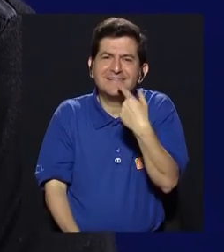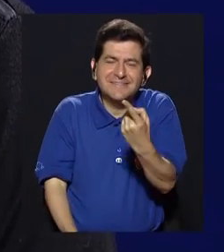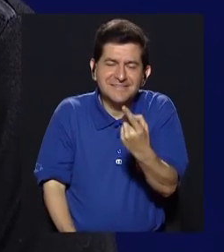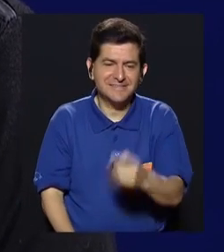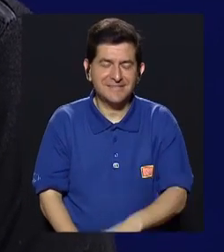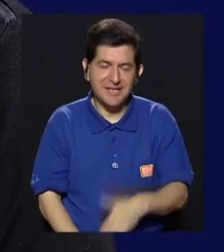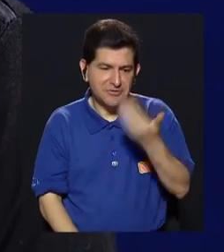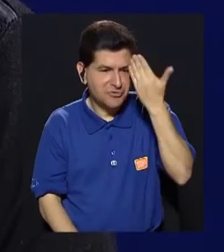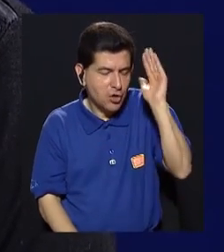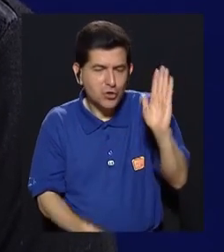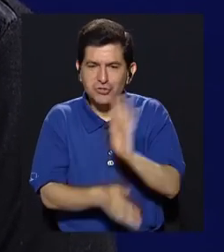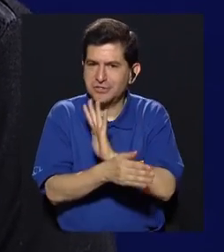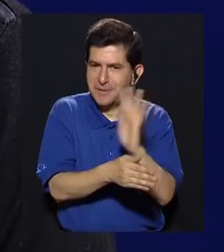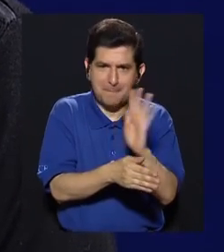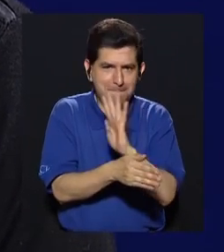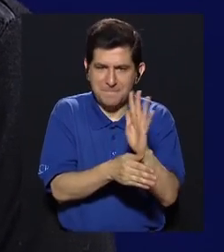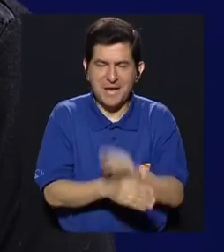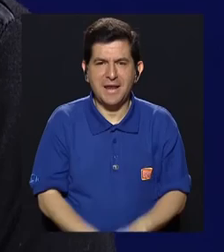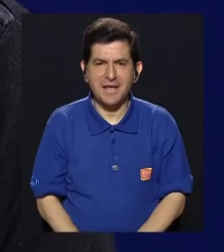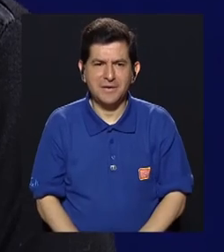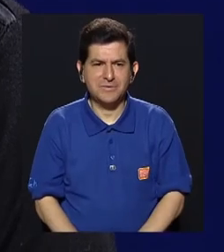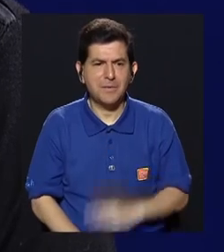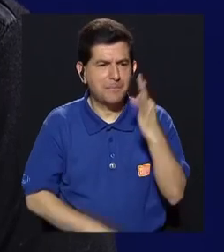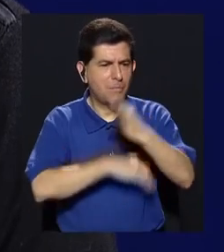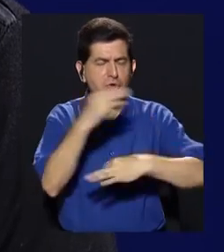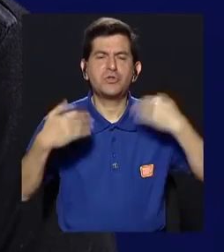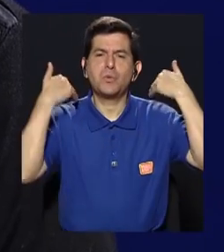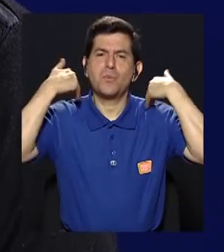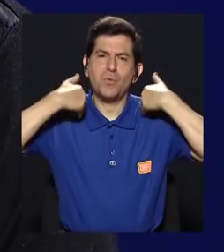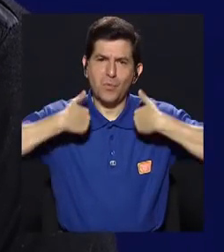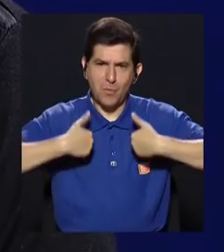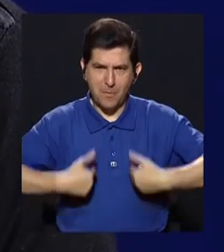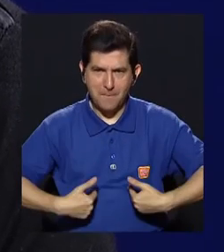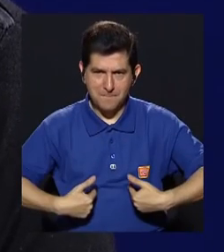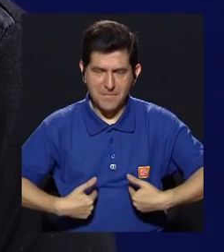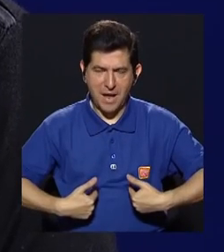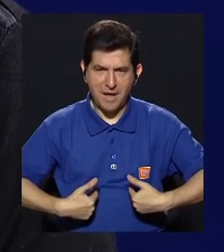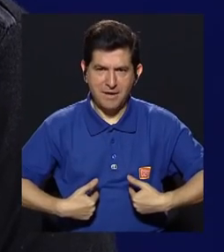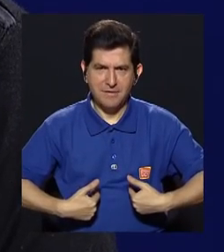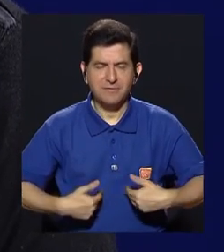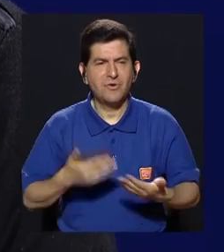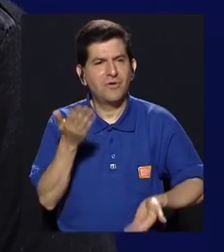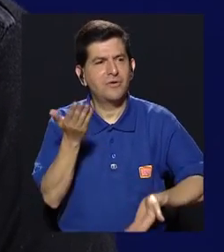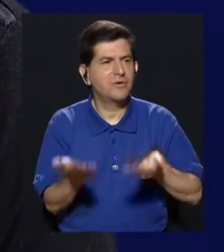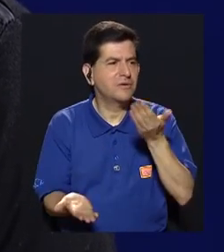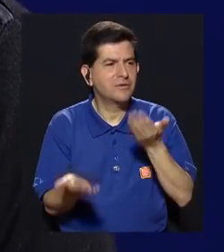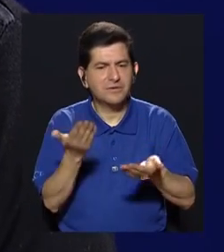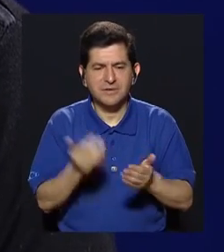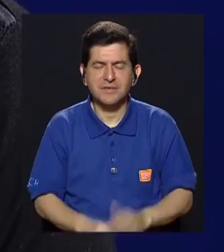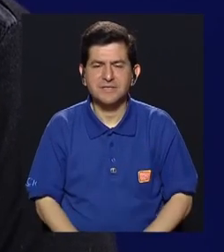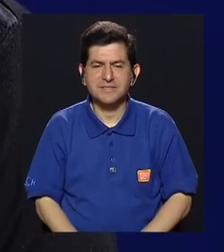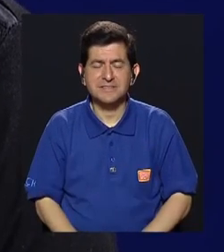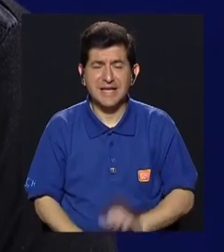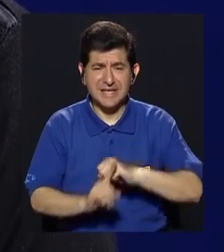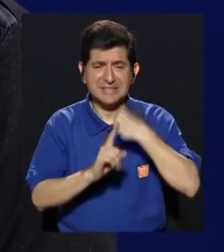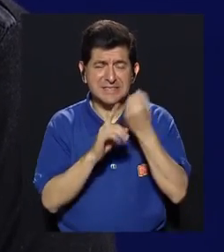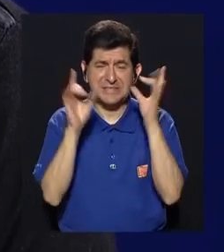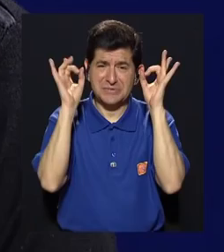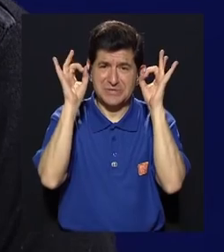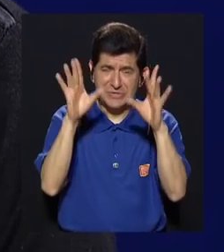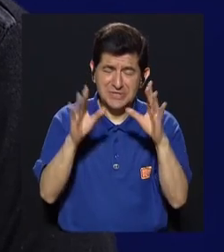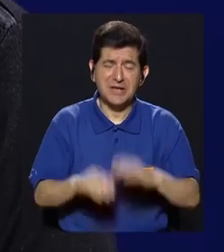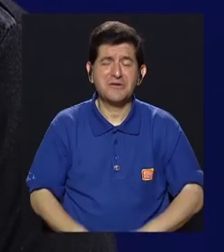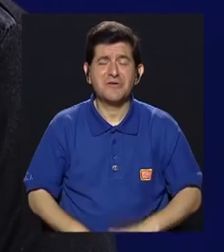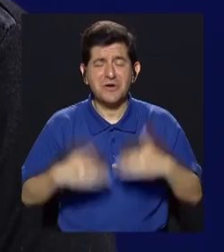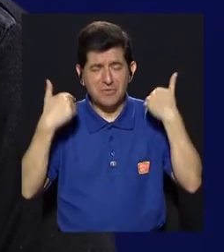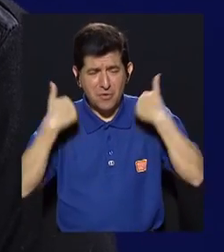es difícil encontrar una línea tal vez respondería no sé películas tal vez